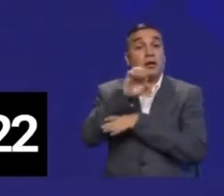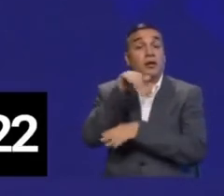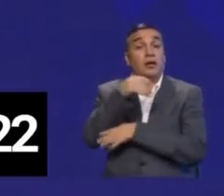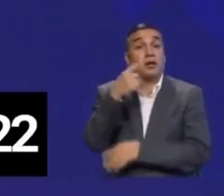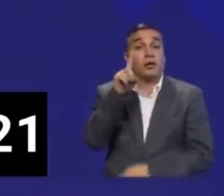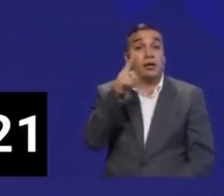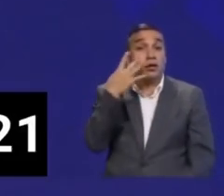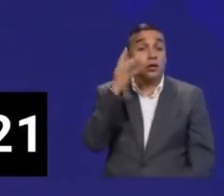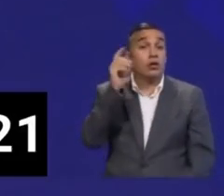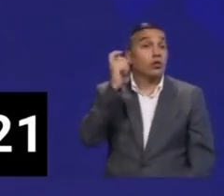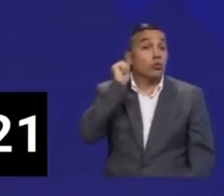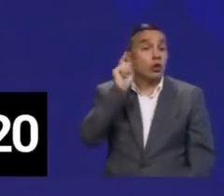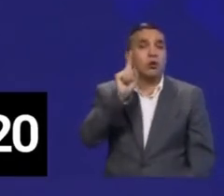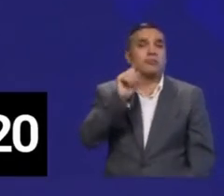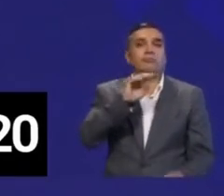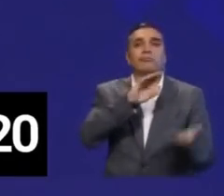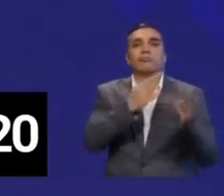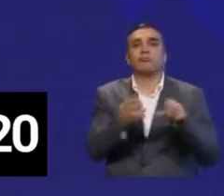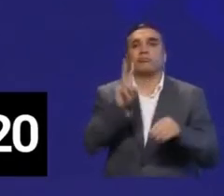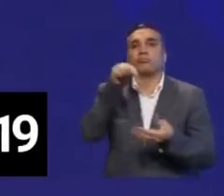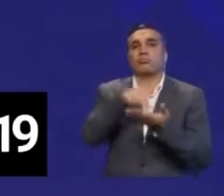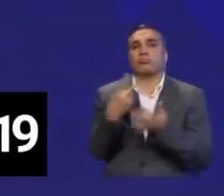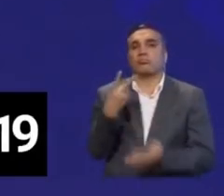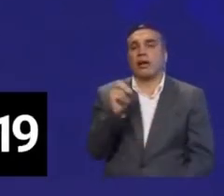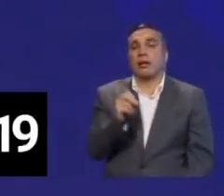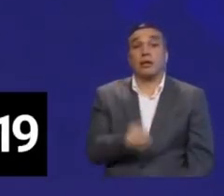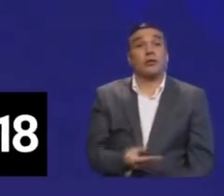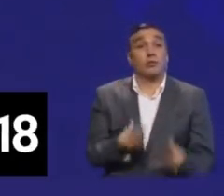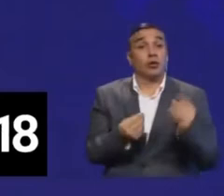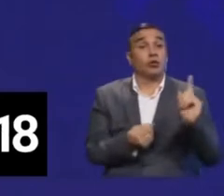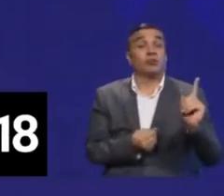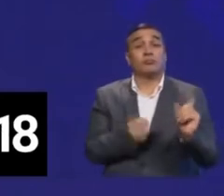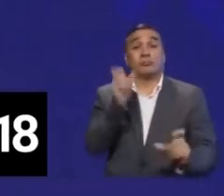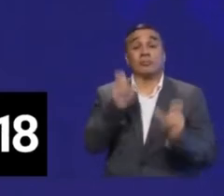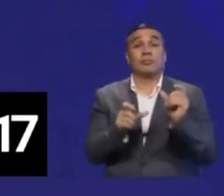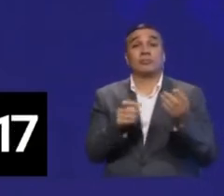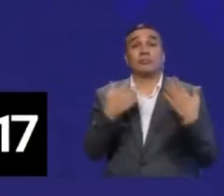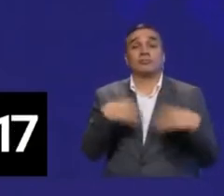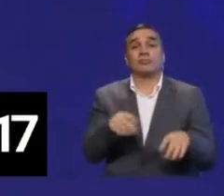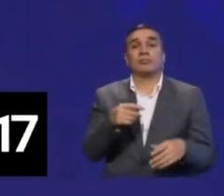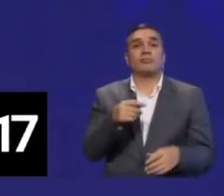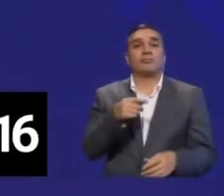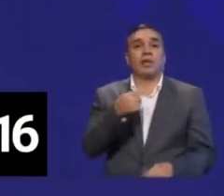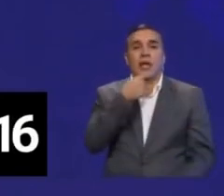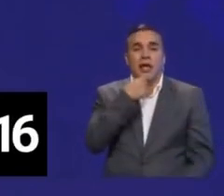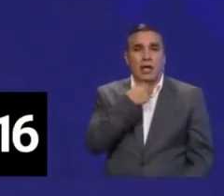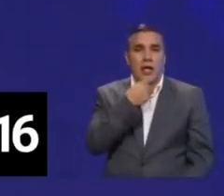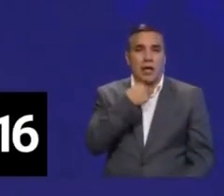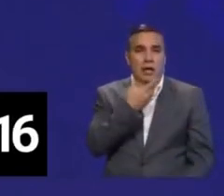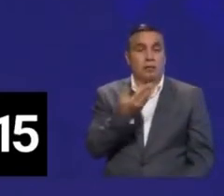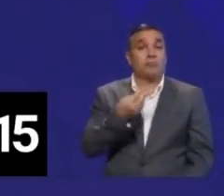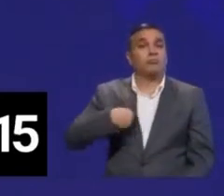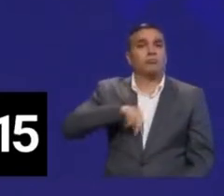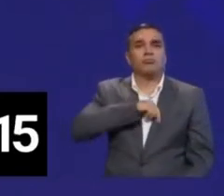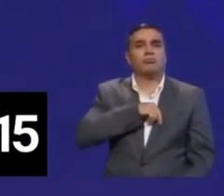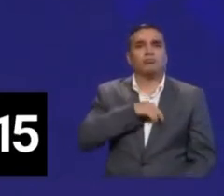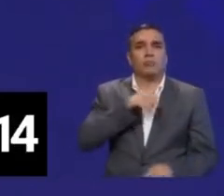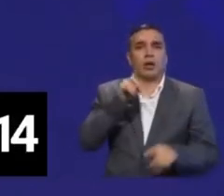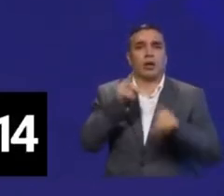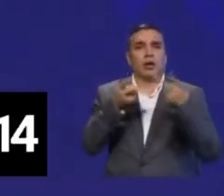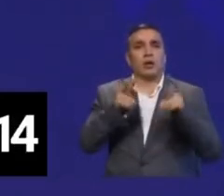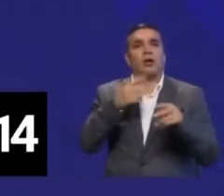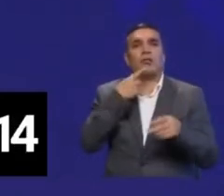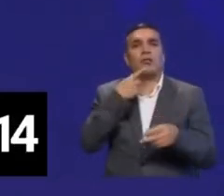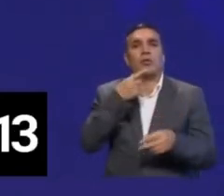118 mujeres fueron asesinadas en el año 2020, muchos de ellos personas transgénero. Vamos a desinstitucionalizar